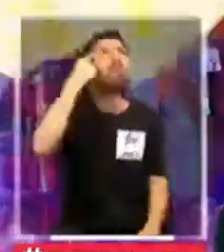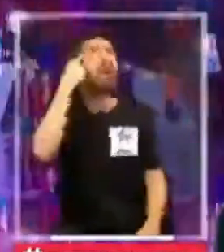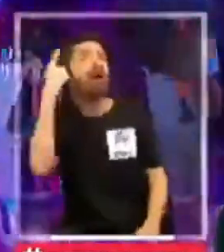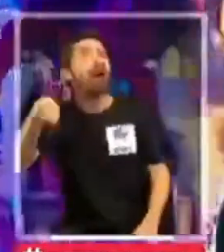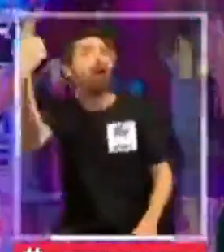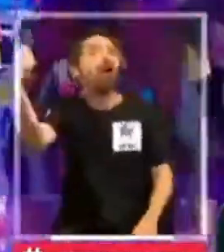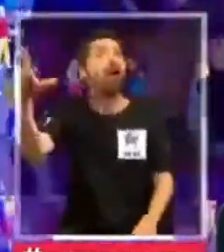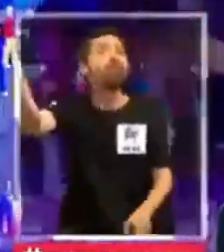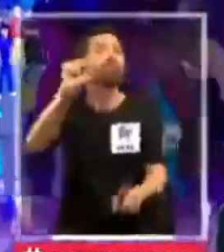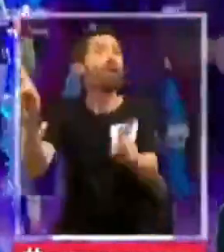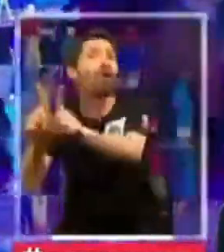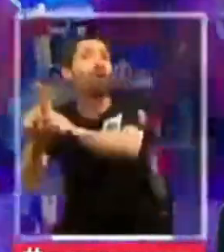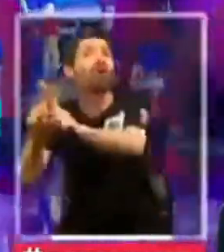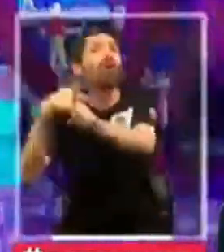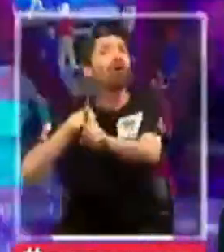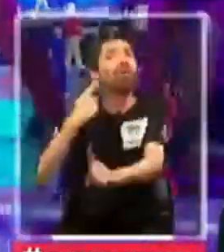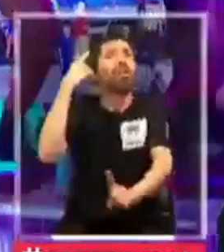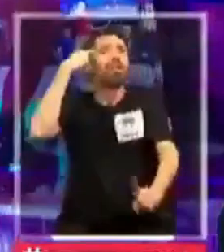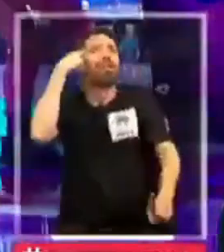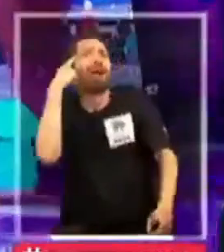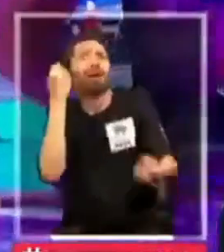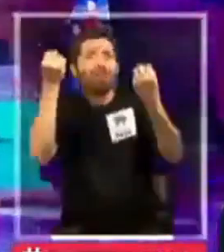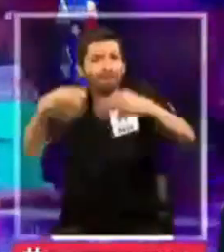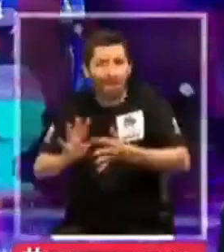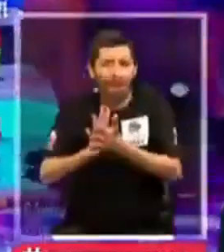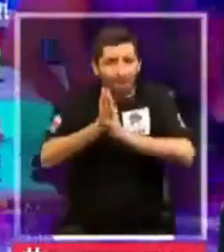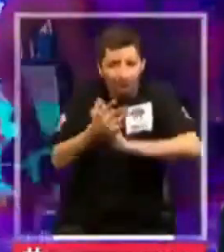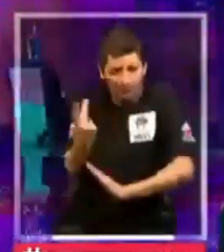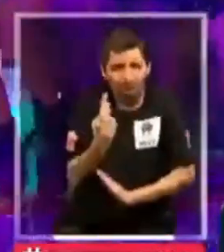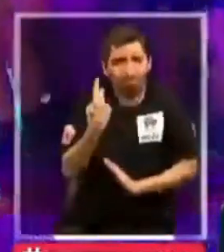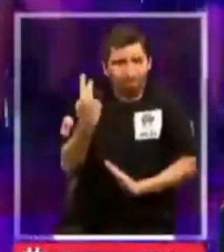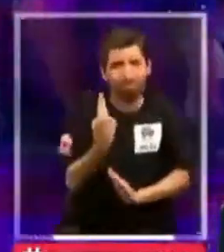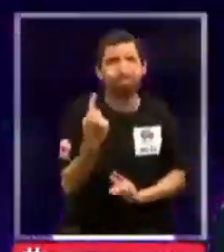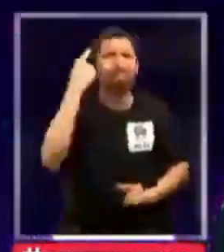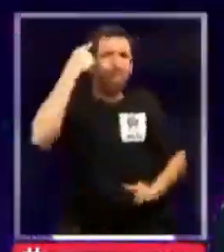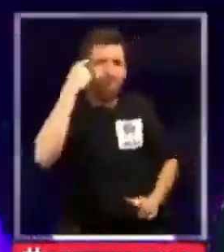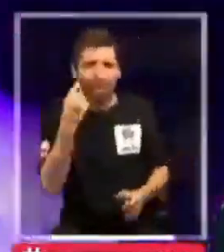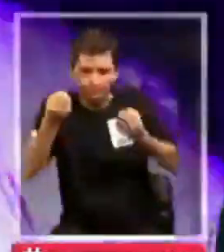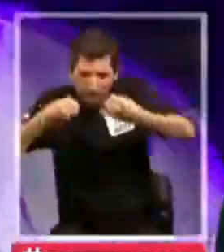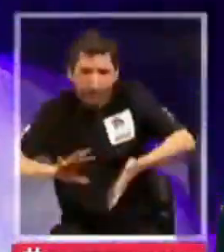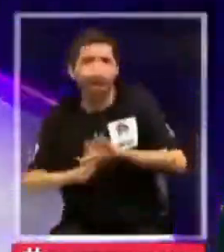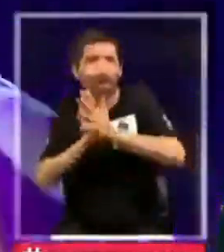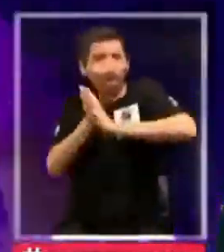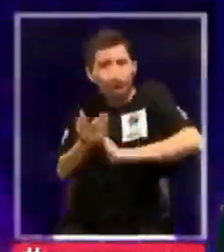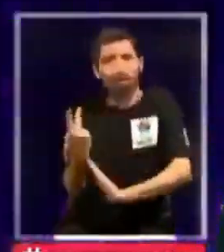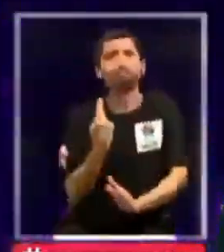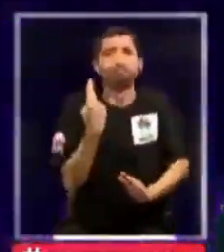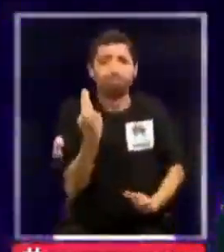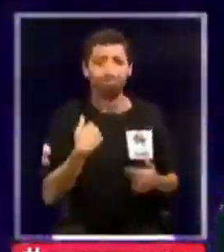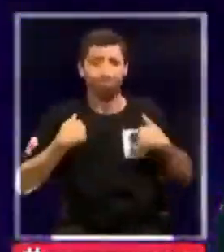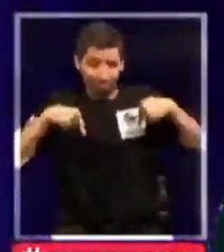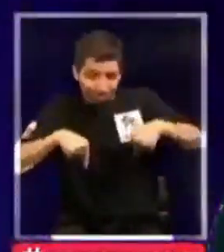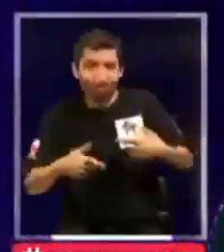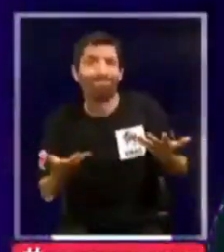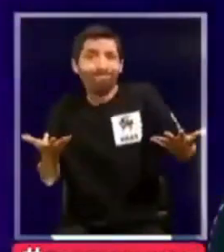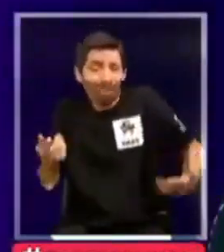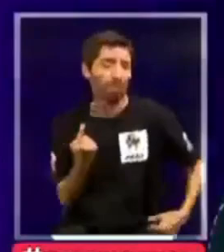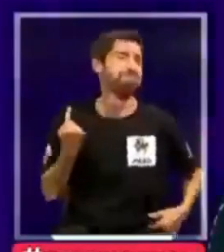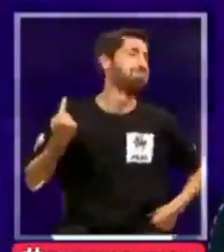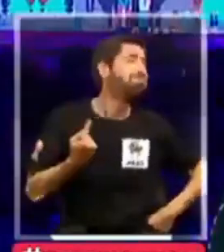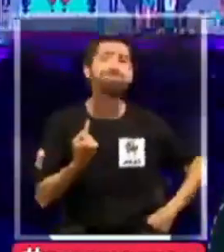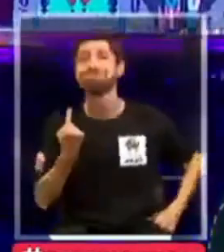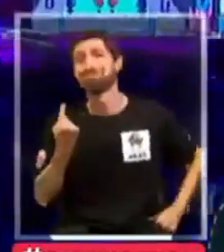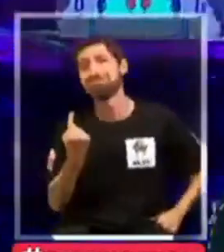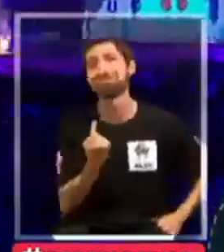qué. Pensando en cómo lo perdimos todo. Pensando en cómo lo perdimos todo. Ya que estoy ultra